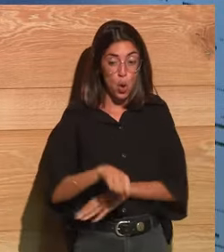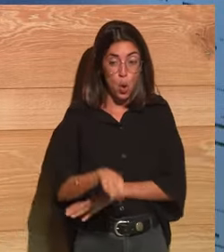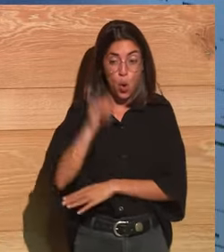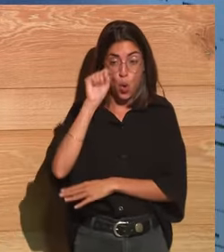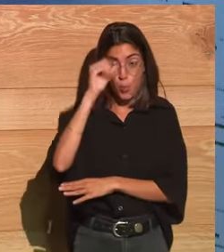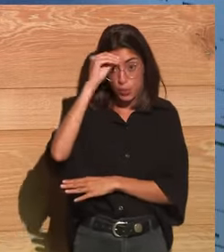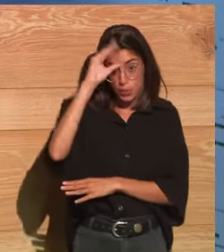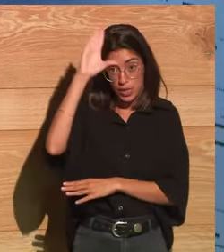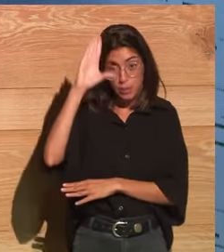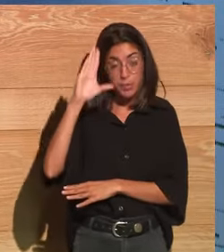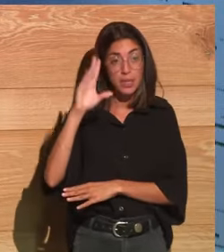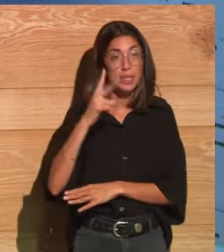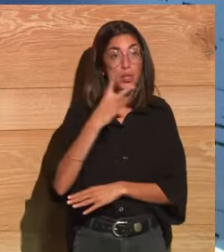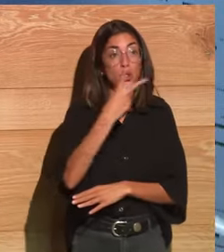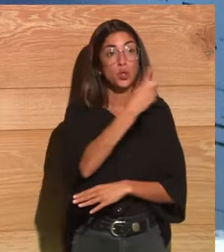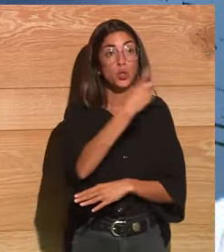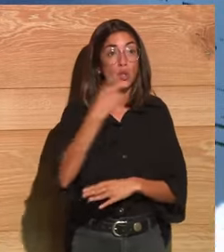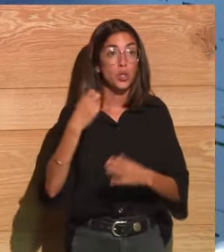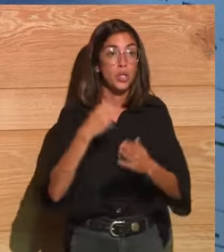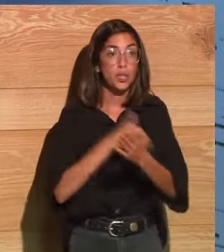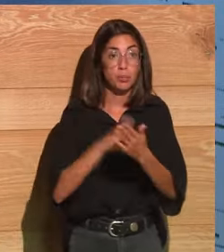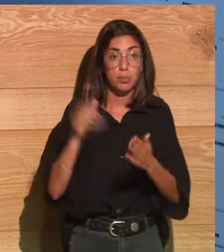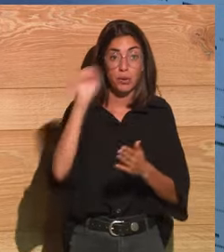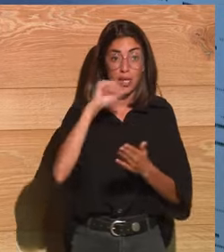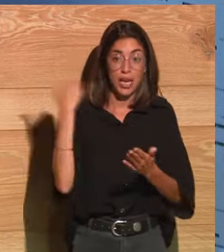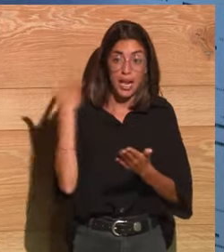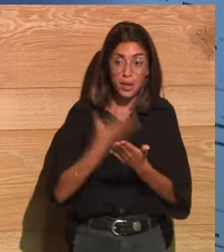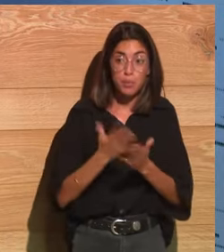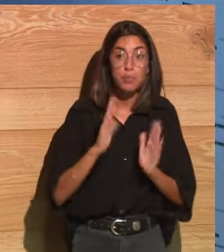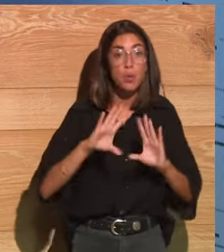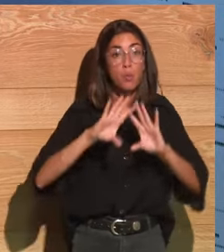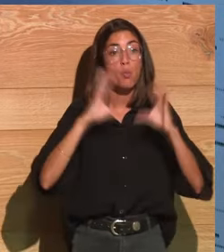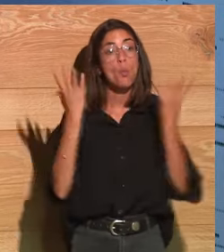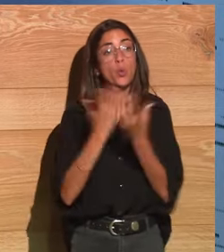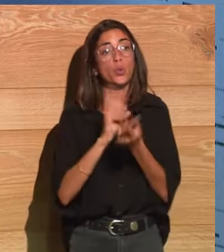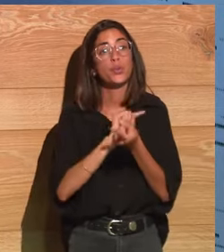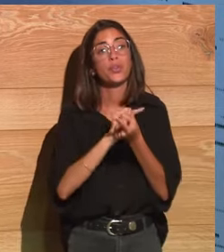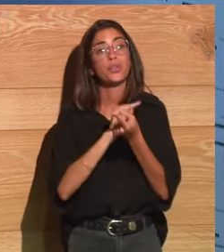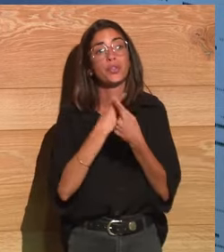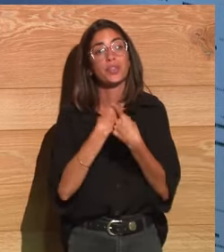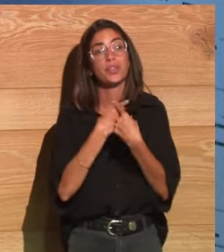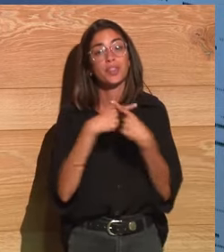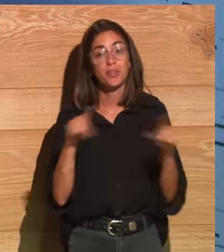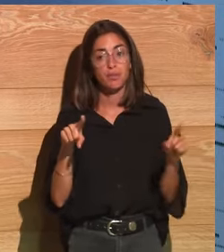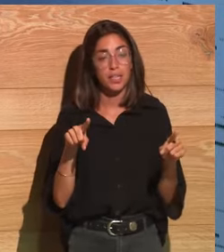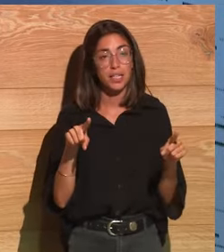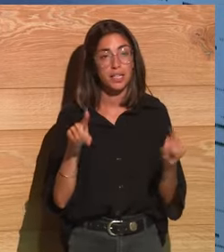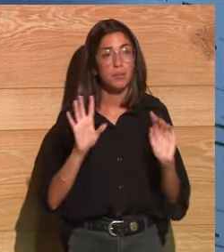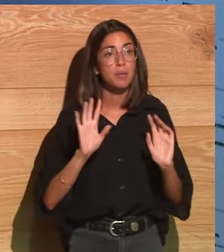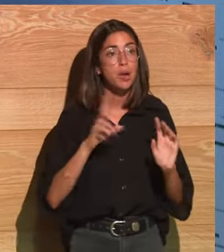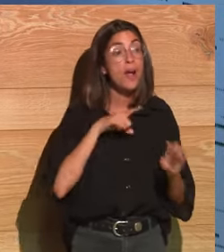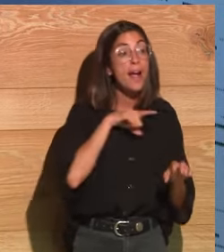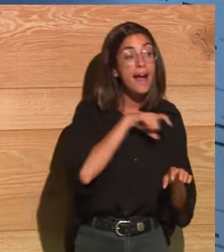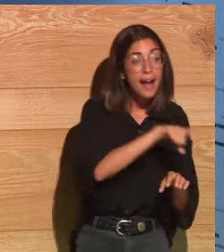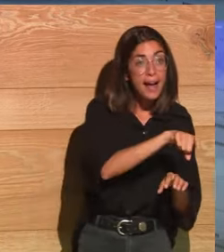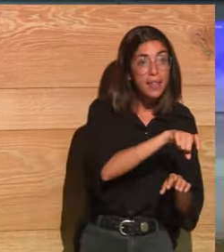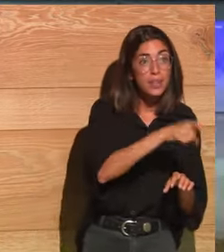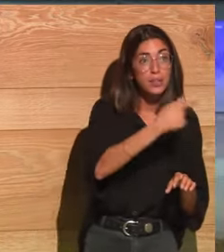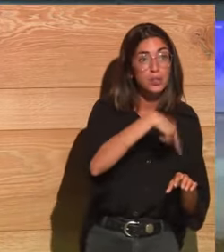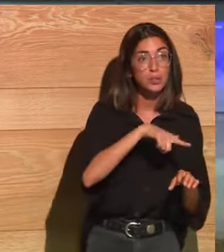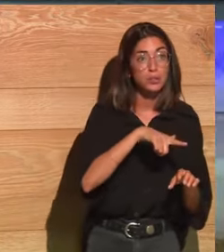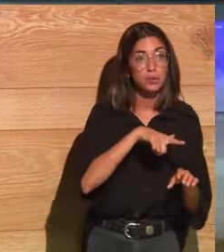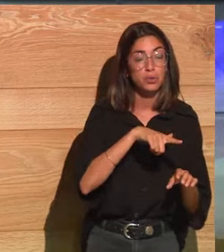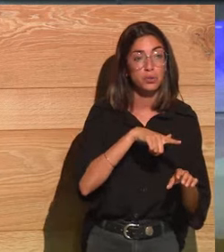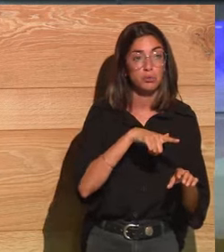unos 200.000 años, pero en un mundo radicalmente diferente. Entonces, cuando hablábamos de los cánceres, sí, hay cánceres que están asociados a esa edad avanzada,